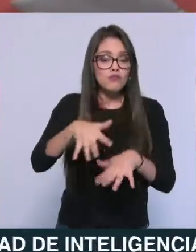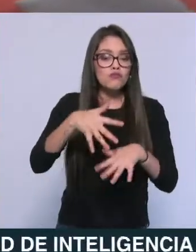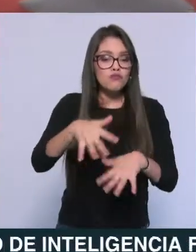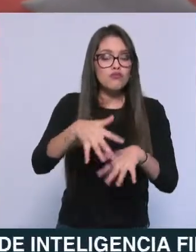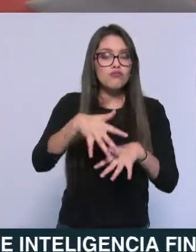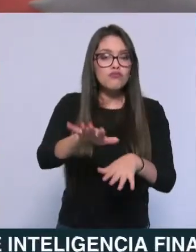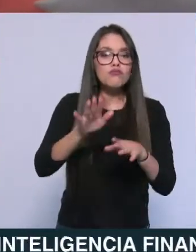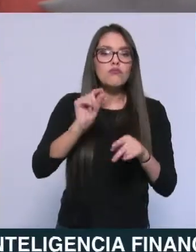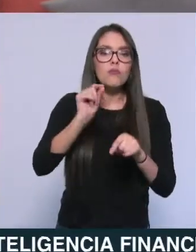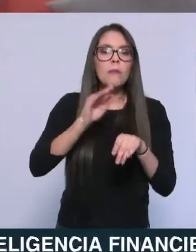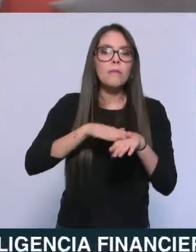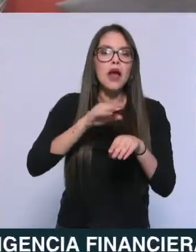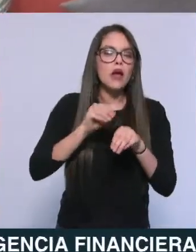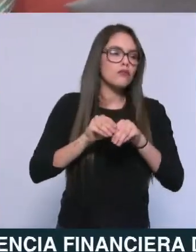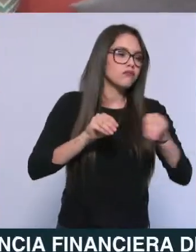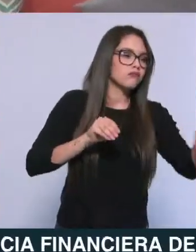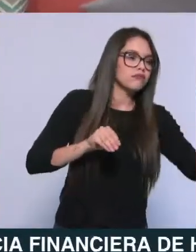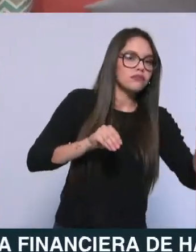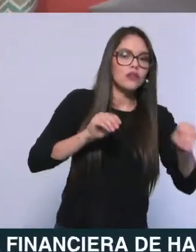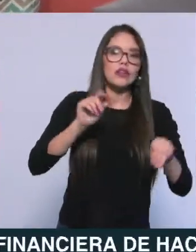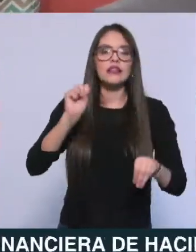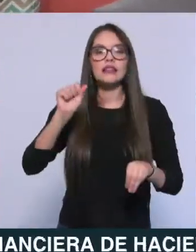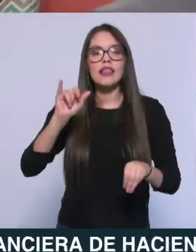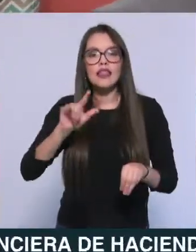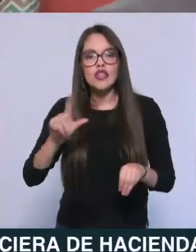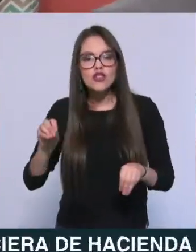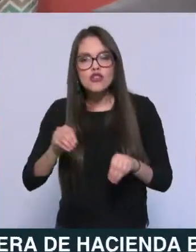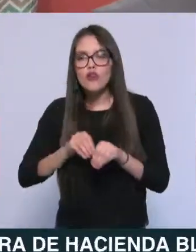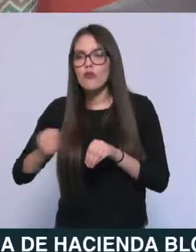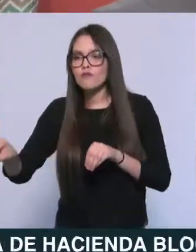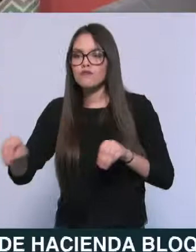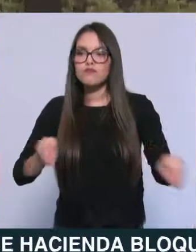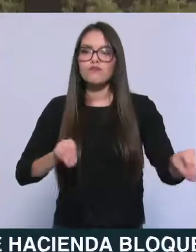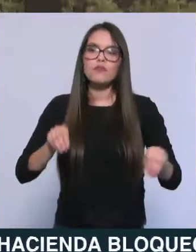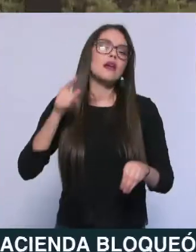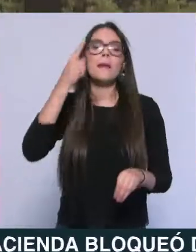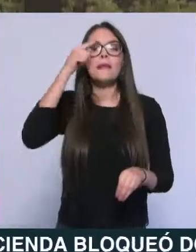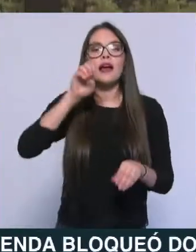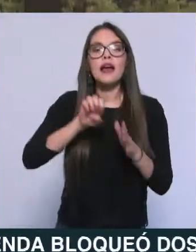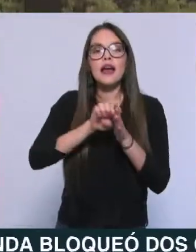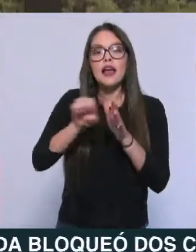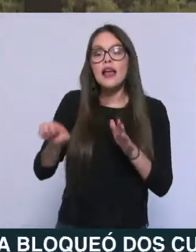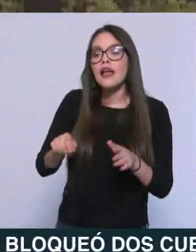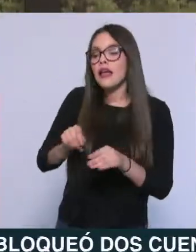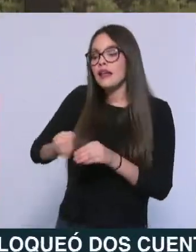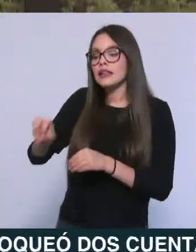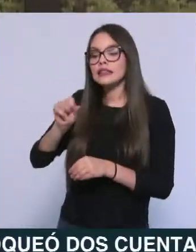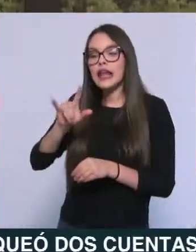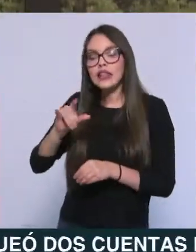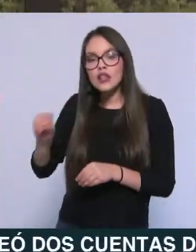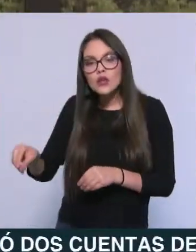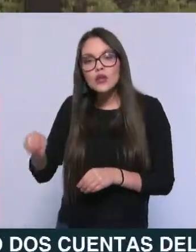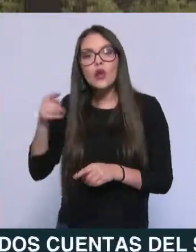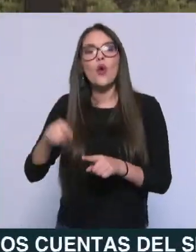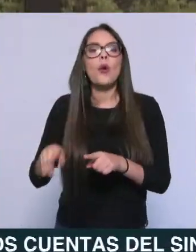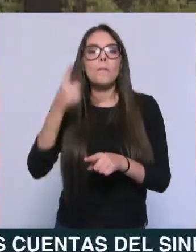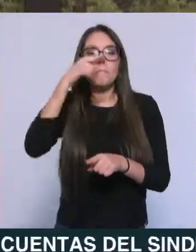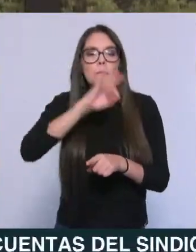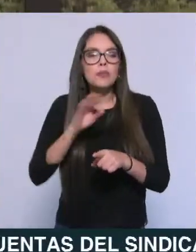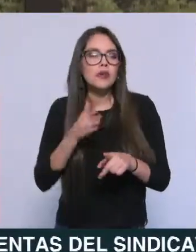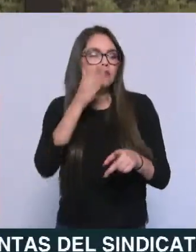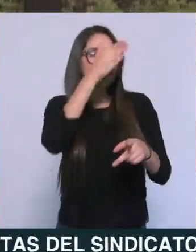está llegando a Nuevo León, está llegando a Saltillo, o sea, está pasando por Saltillo para llegar a Piedras Negras, Coahuila. Tratar